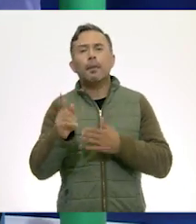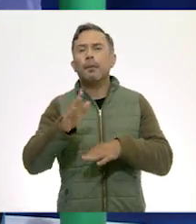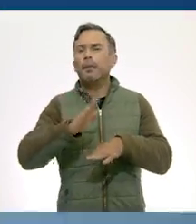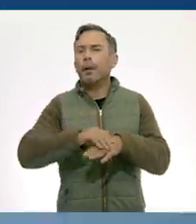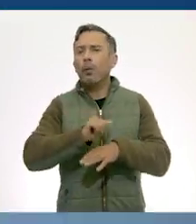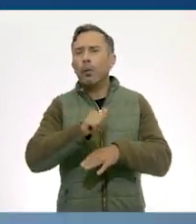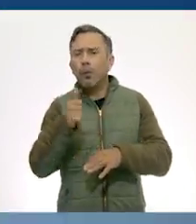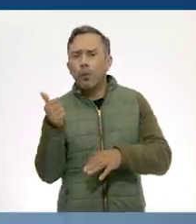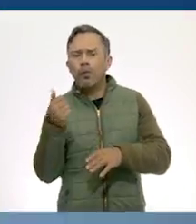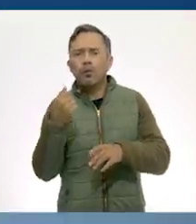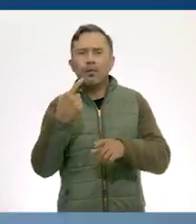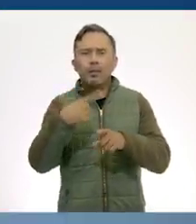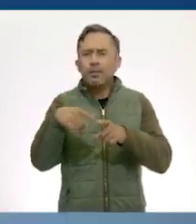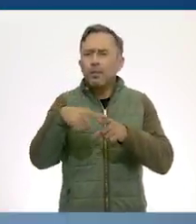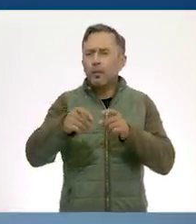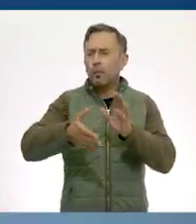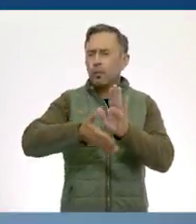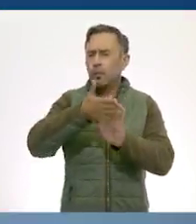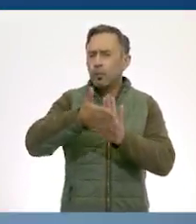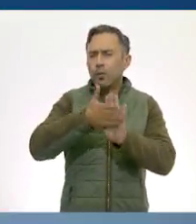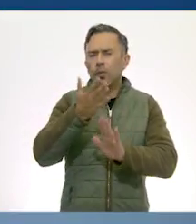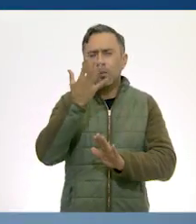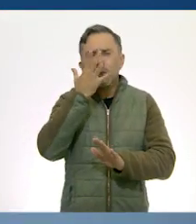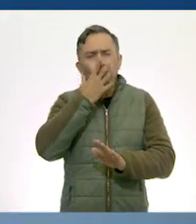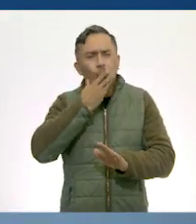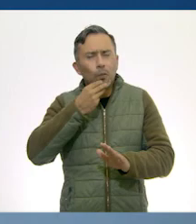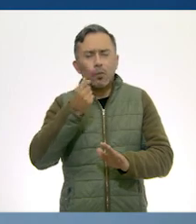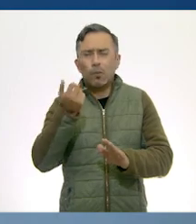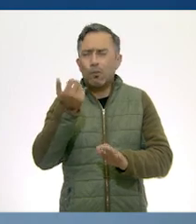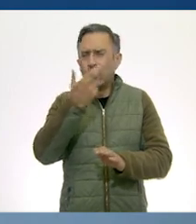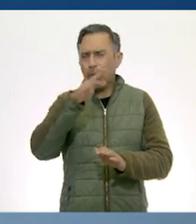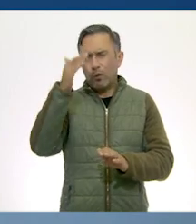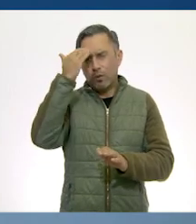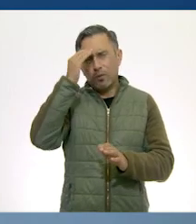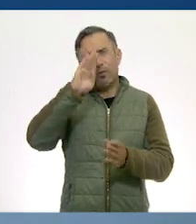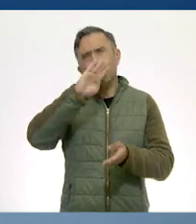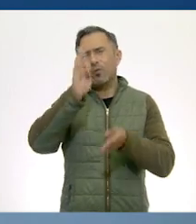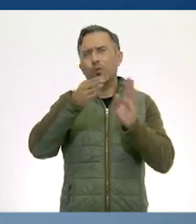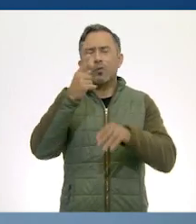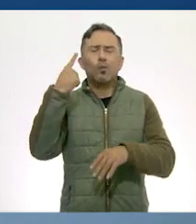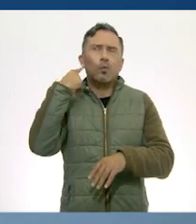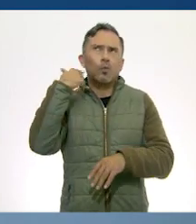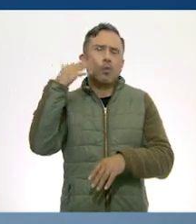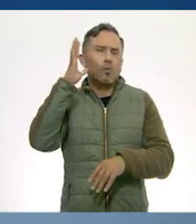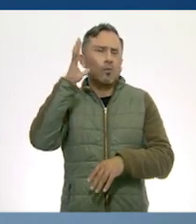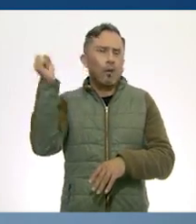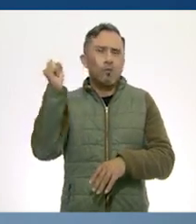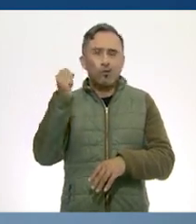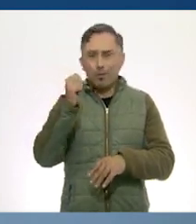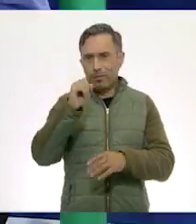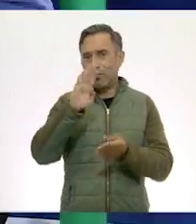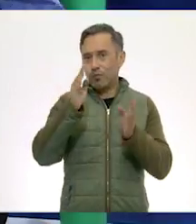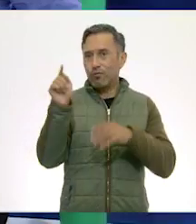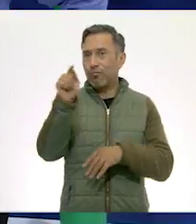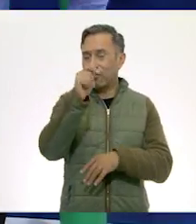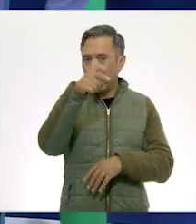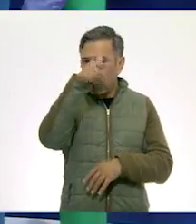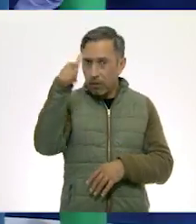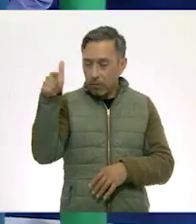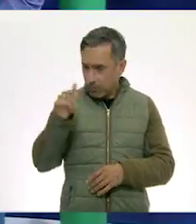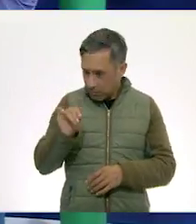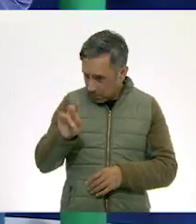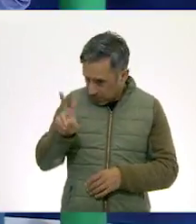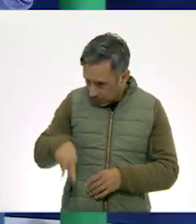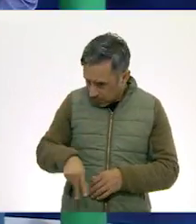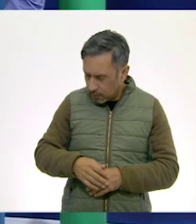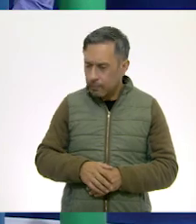y emblemáticas construcciones muy famosas que hay alrededor del mundo. Ah, Órale. ¿sí? ¿Y